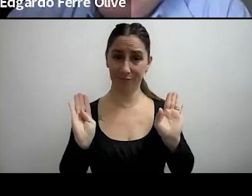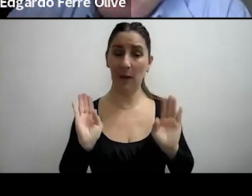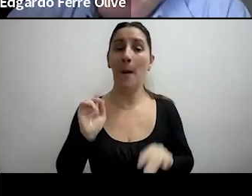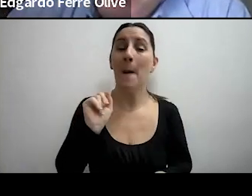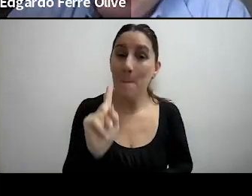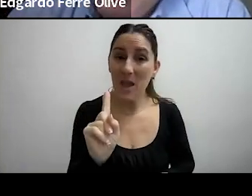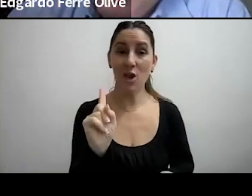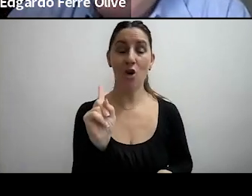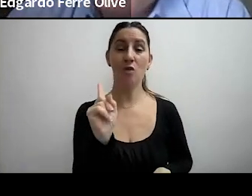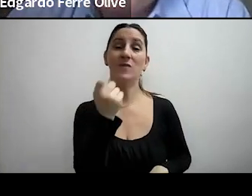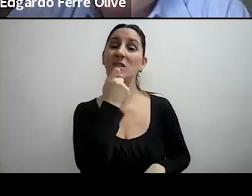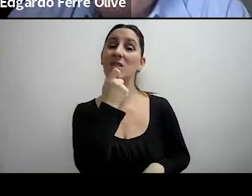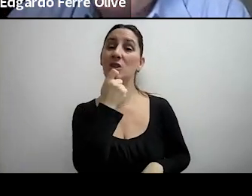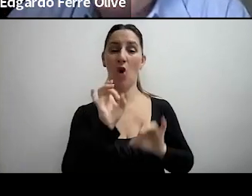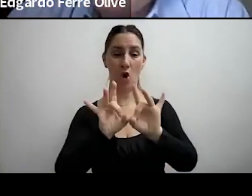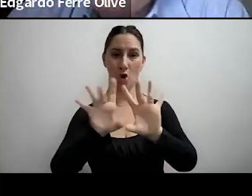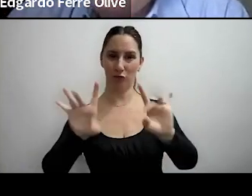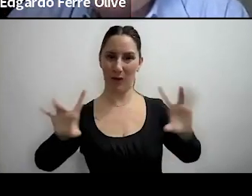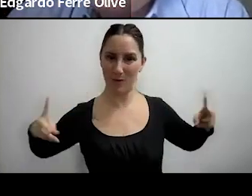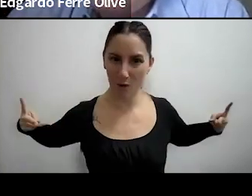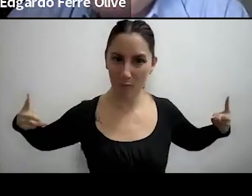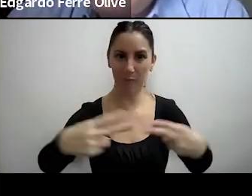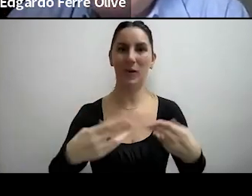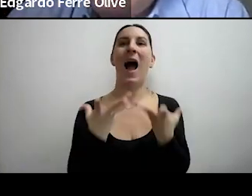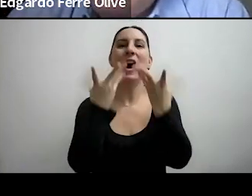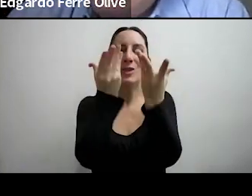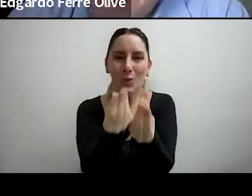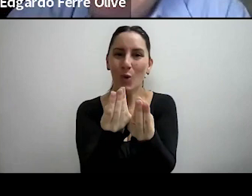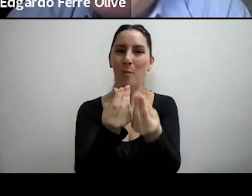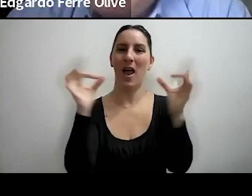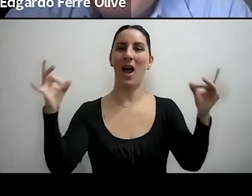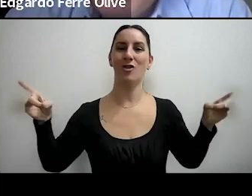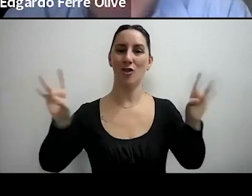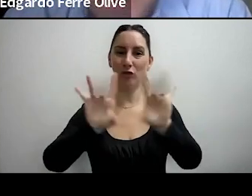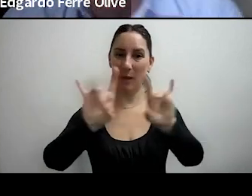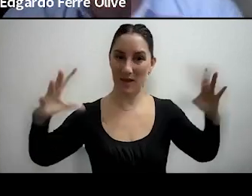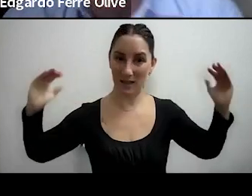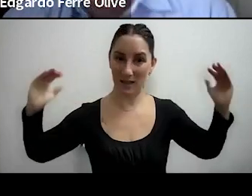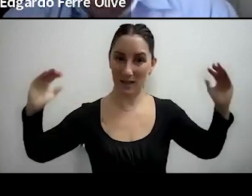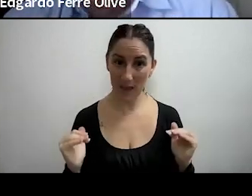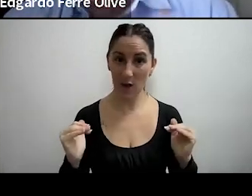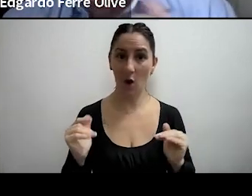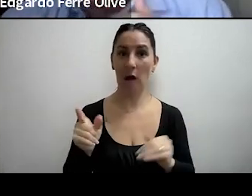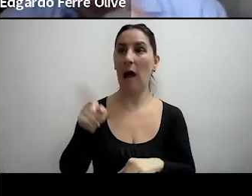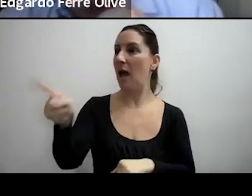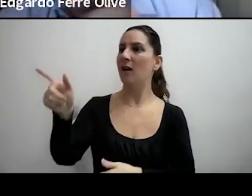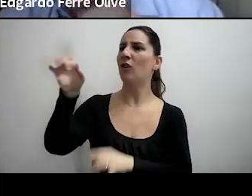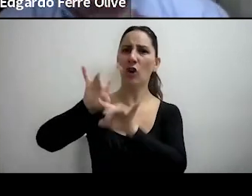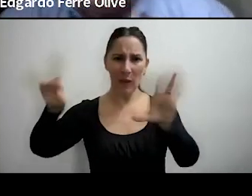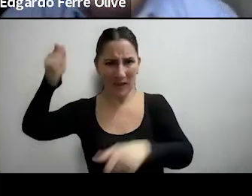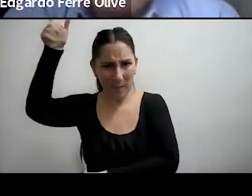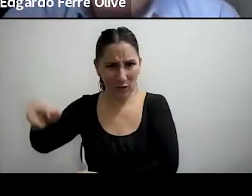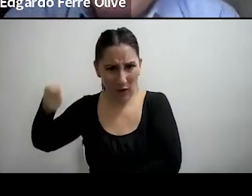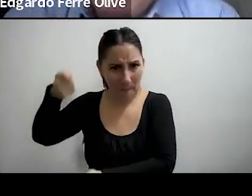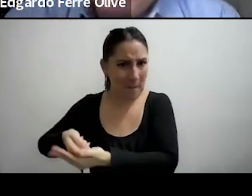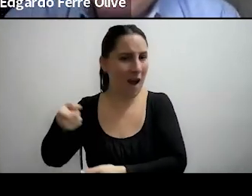yo estoy descontaminando o ayudando a la descontaminación, ahí lo que se tiene que aplicar no es el que contamina paga, sino que es el